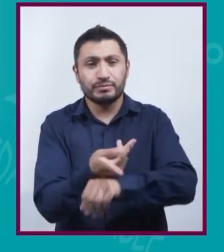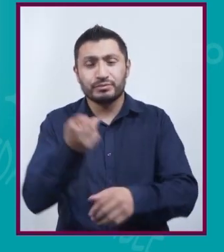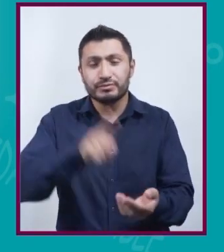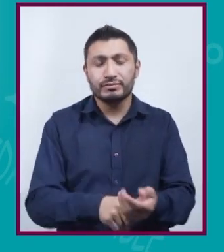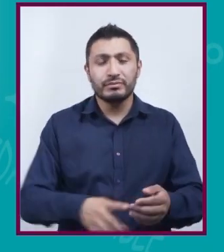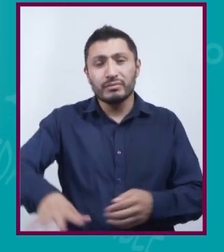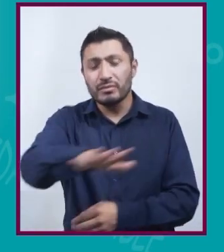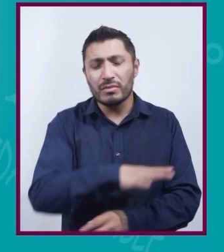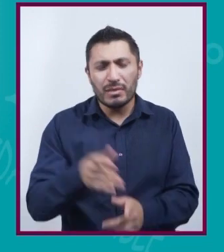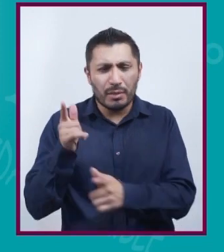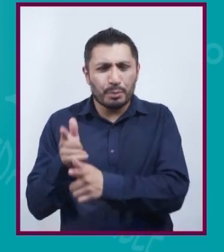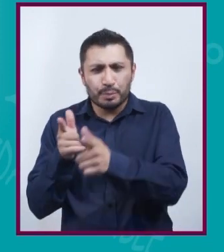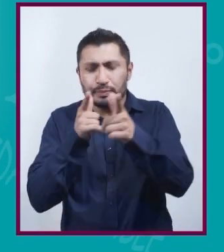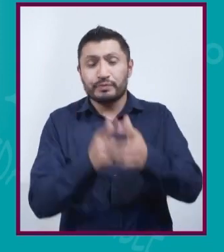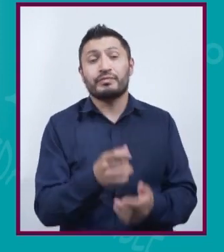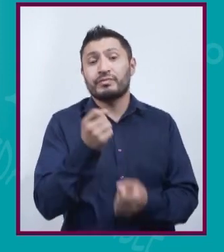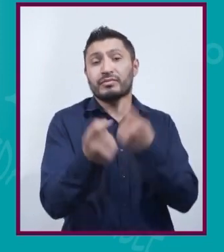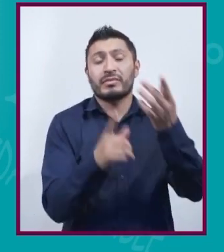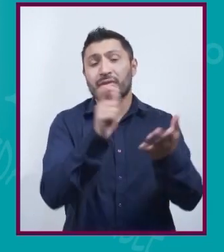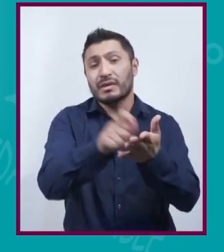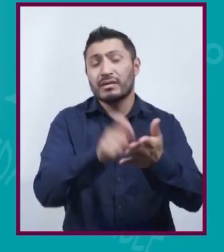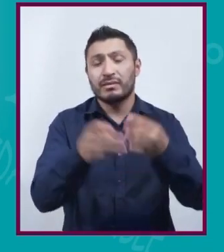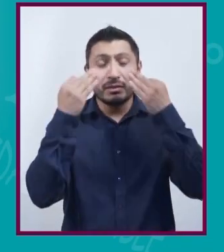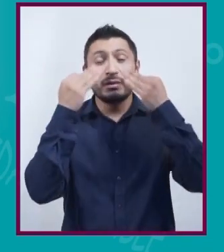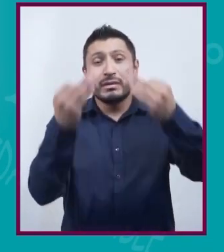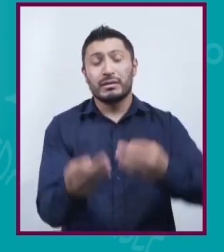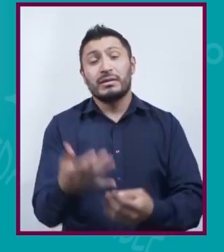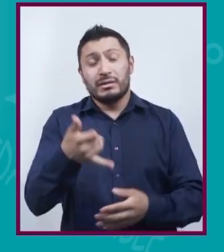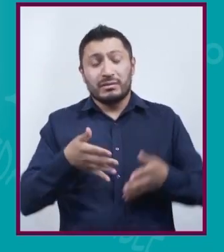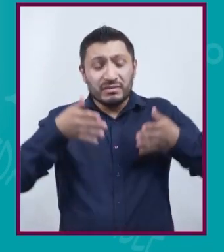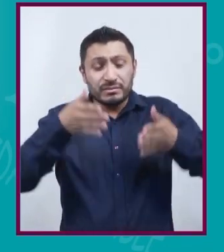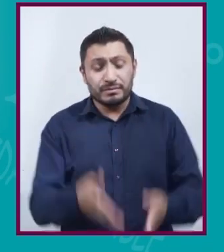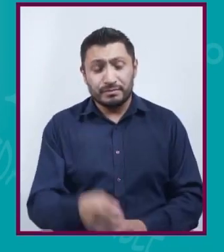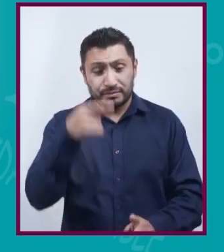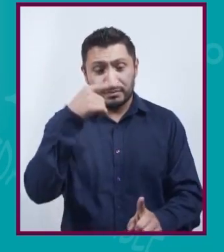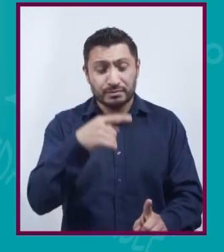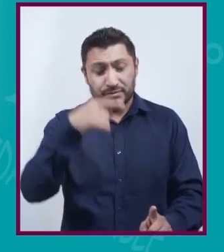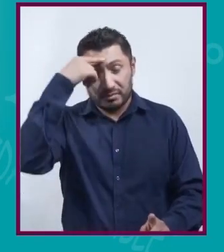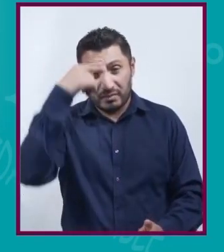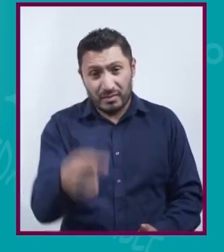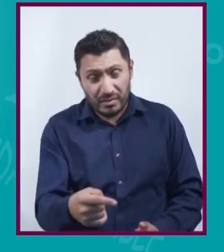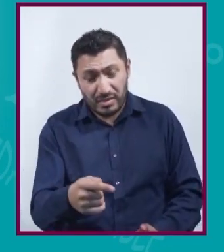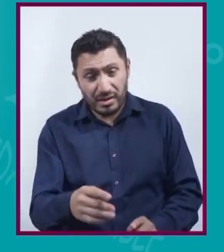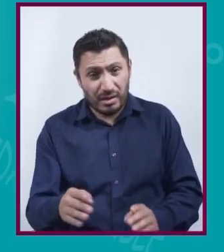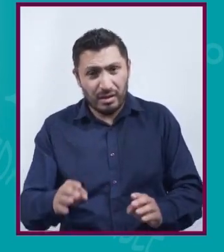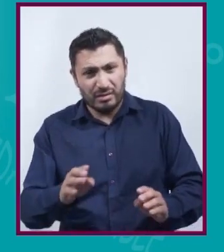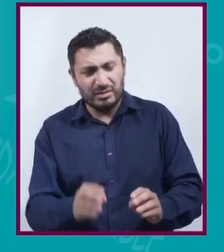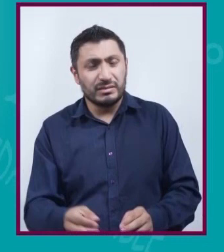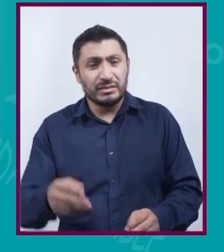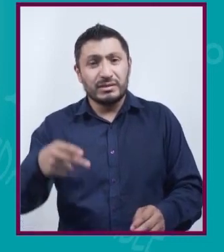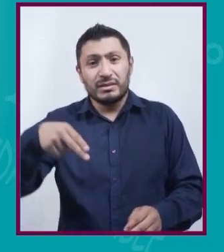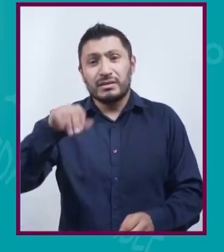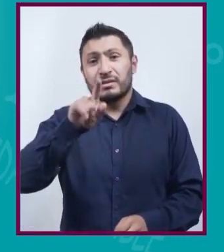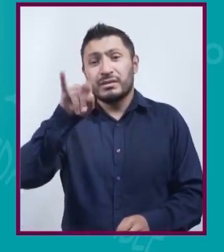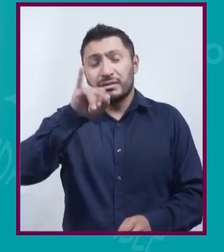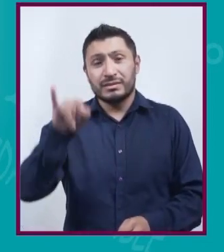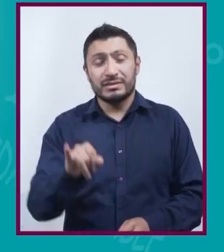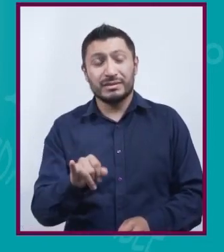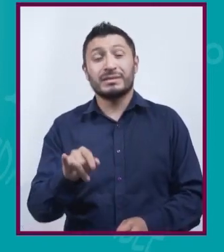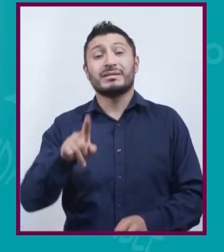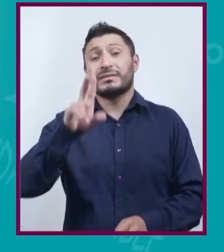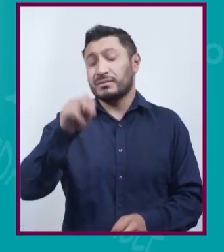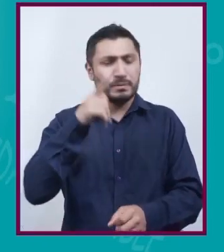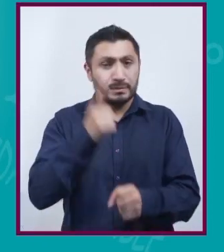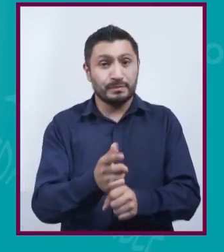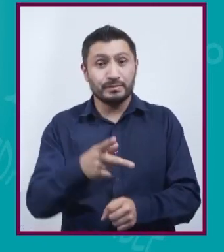en los campos de exterminio. Algunos escribieron sus testimonios y los enterraron para que los nazis no los encontraran. Pero hubo un